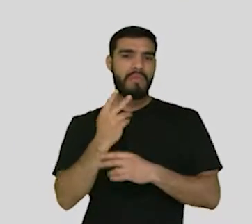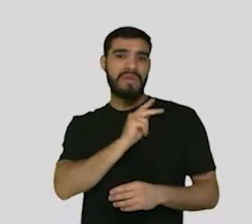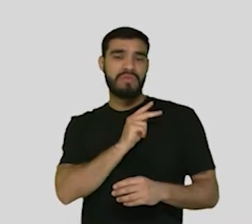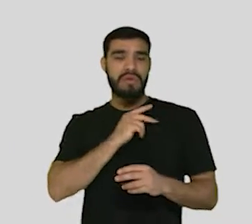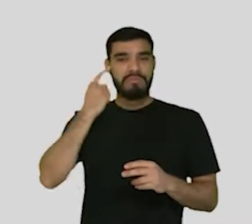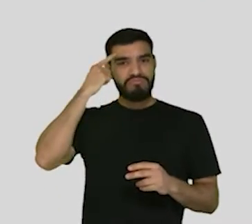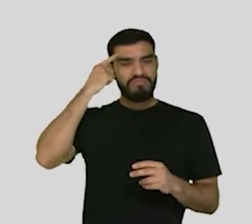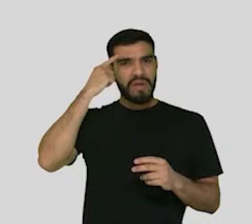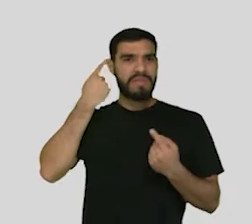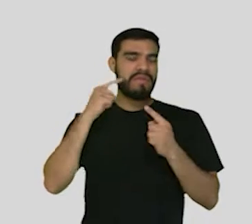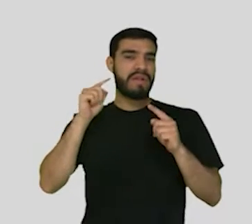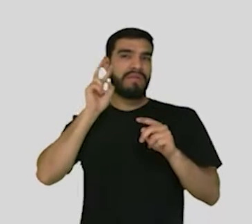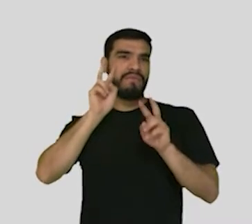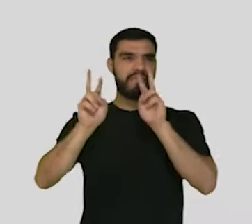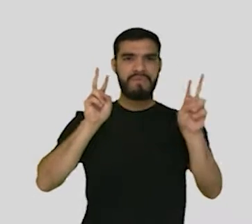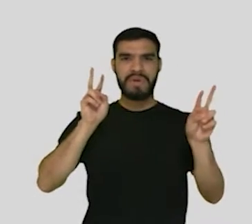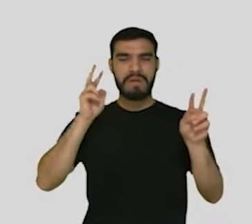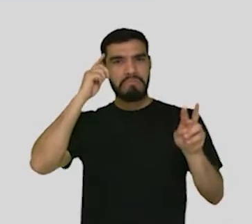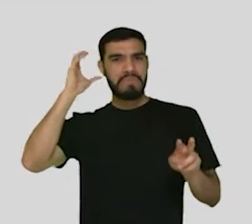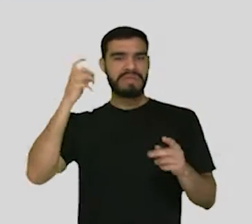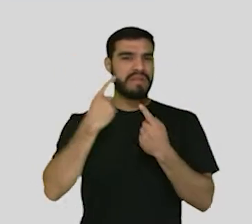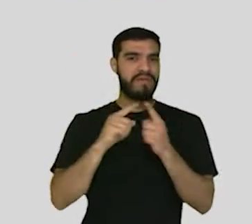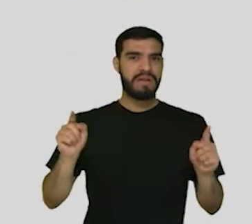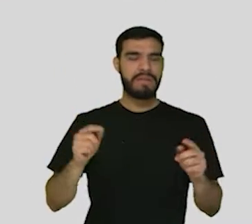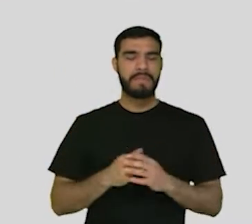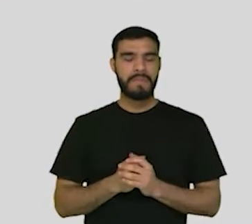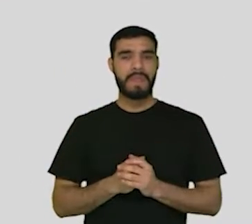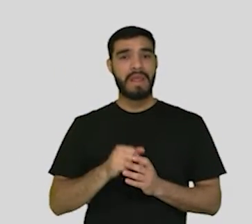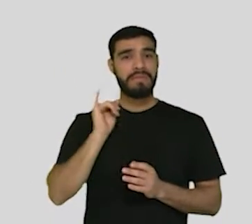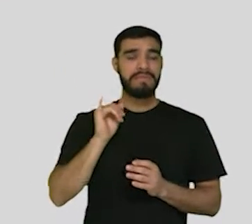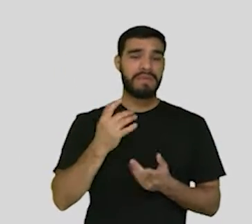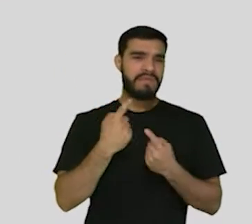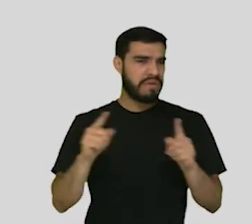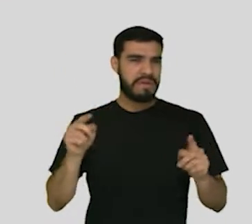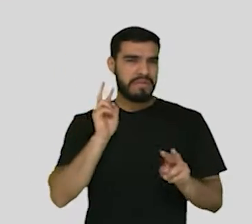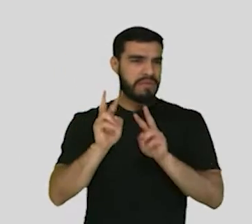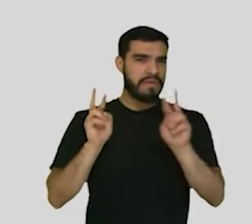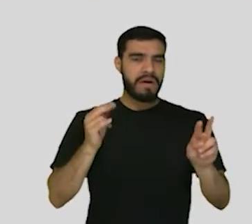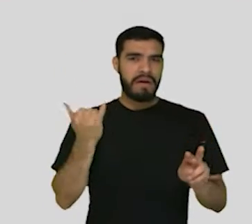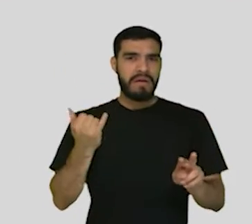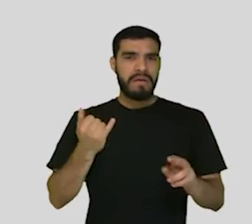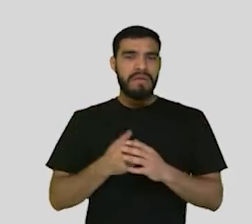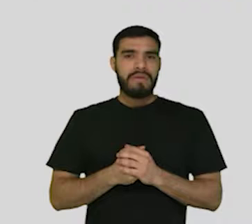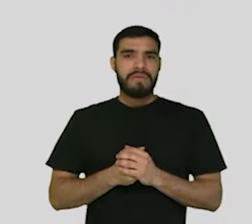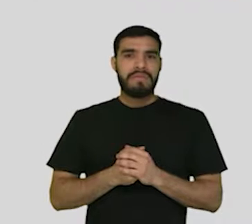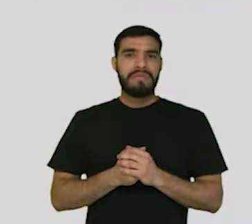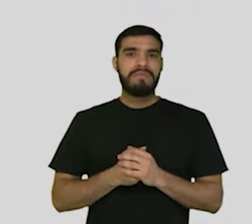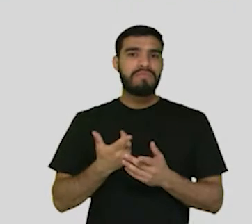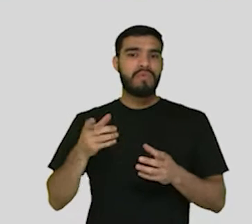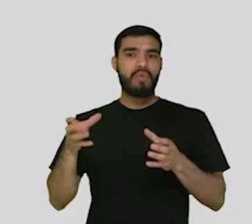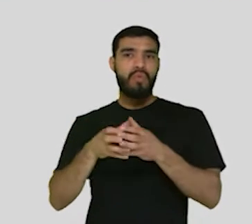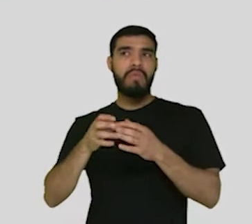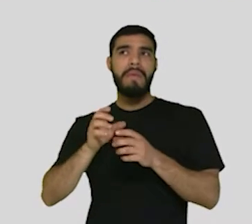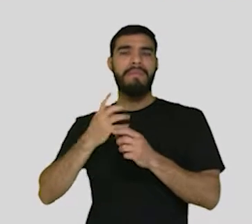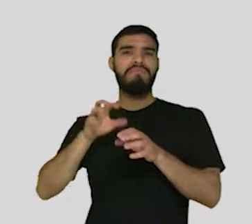identifica reje LGTB iramo. Totalmente, y no solamente eso, si hablamos en comparación a los otros